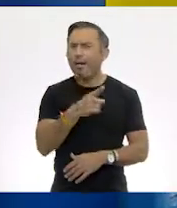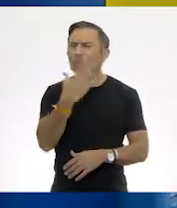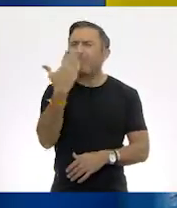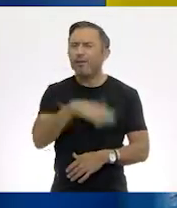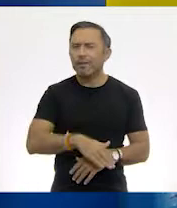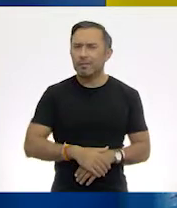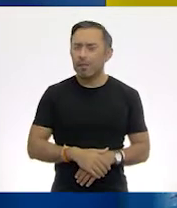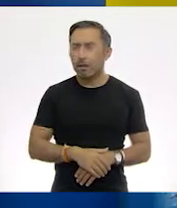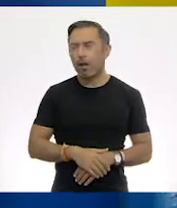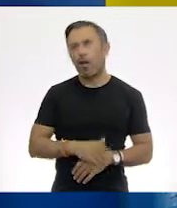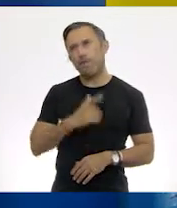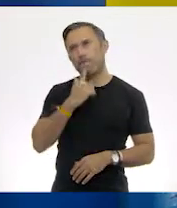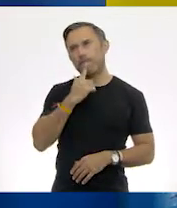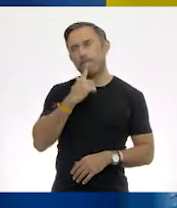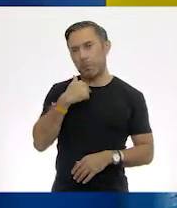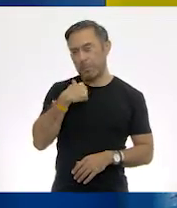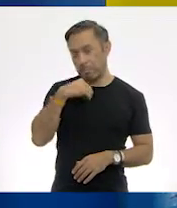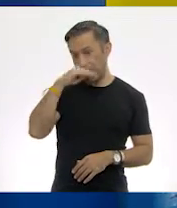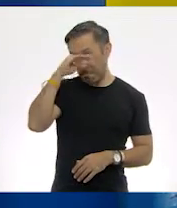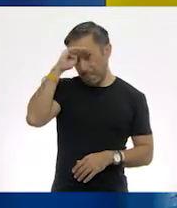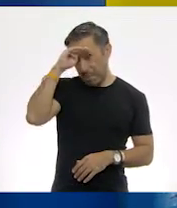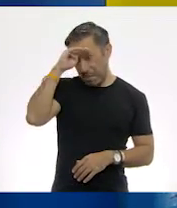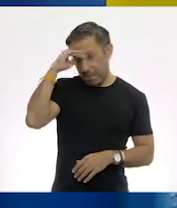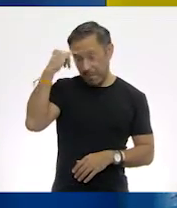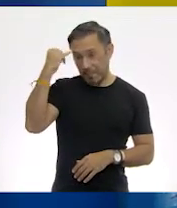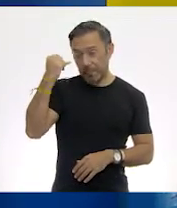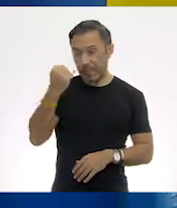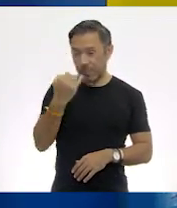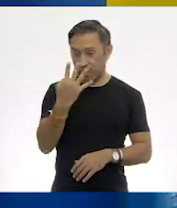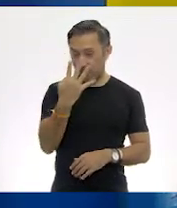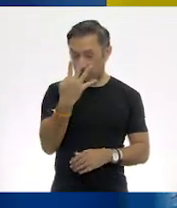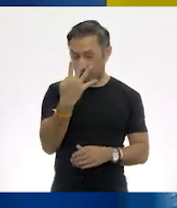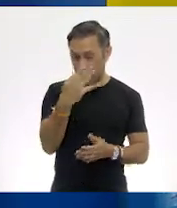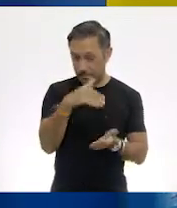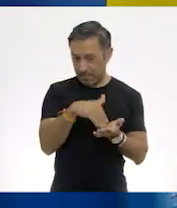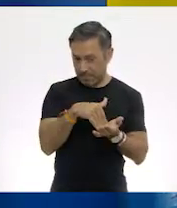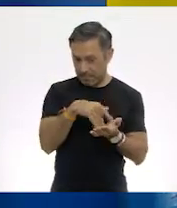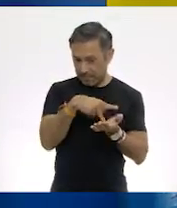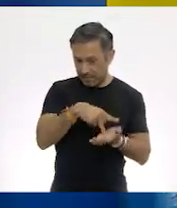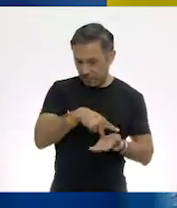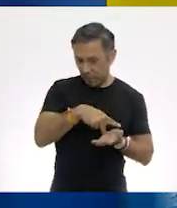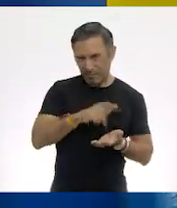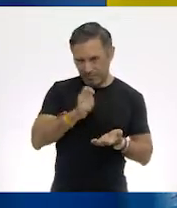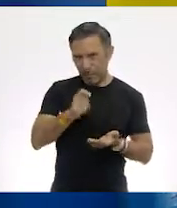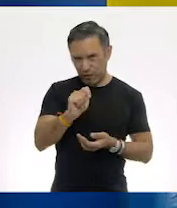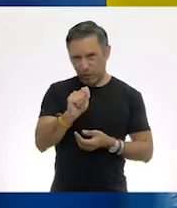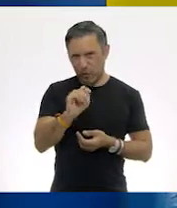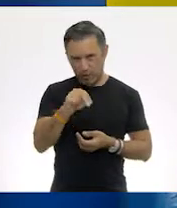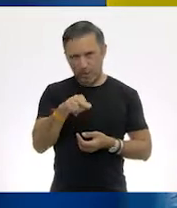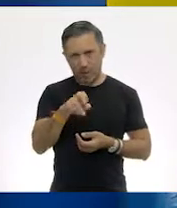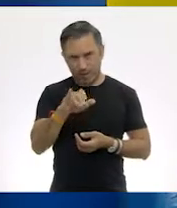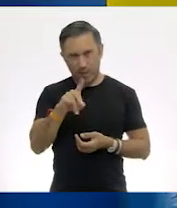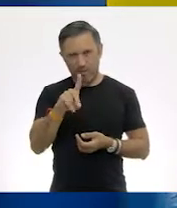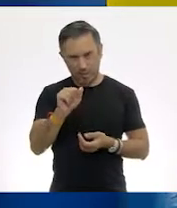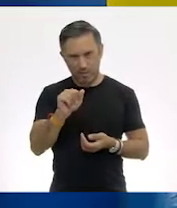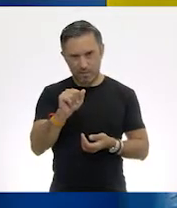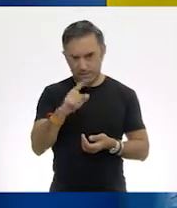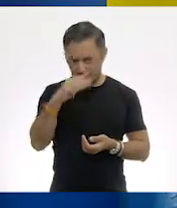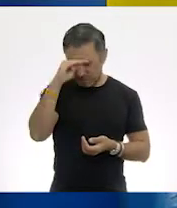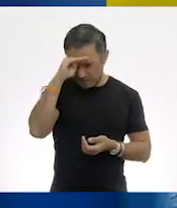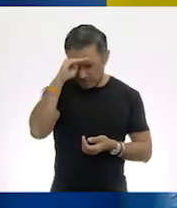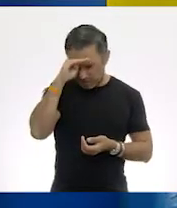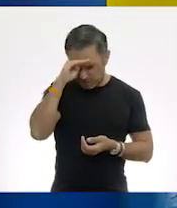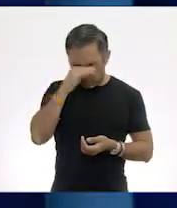bueno, pues supuse que cuatro toneladas, cada tonelada supuse que equivale a unos 100 kilos,